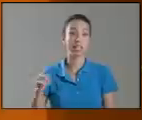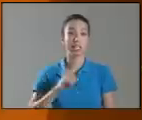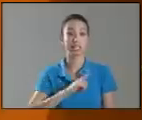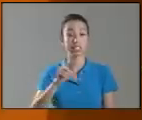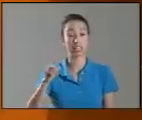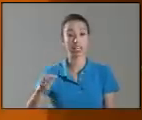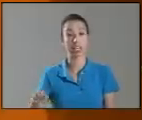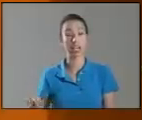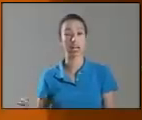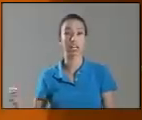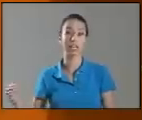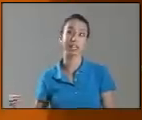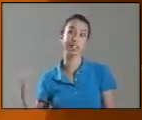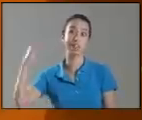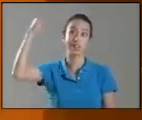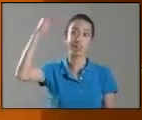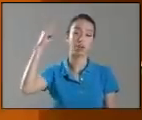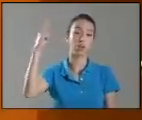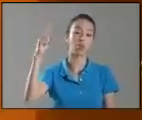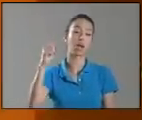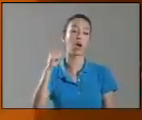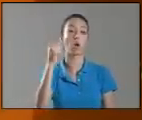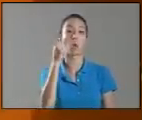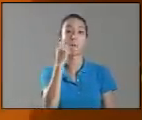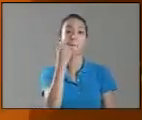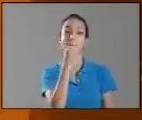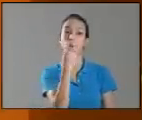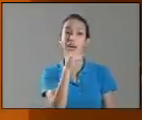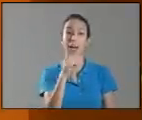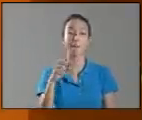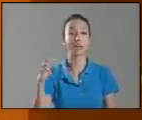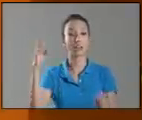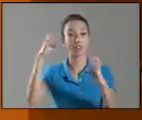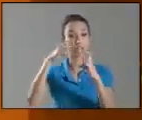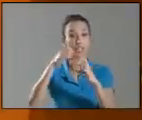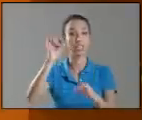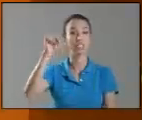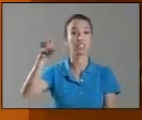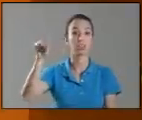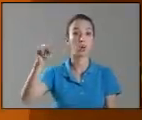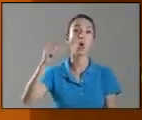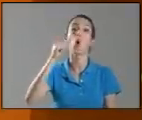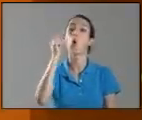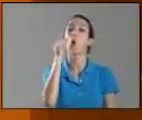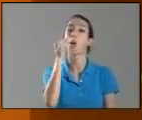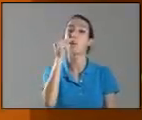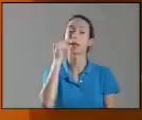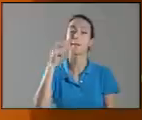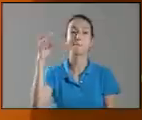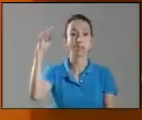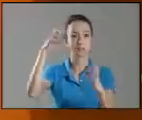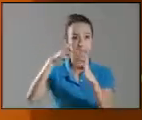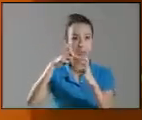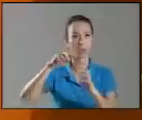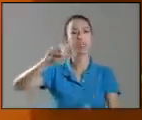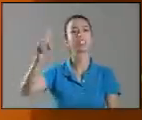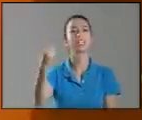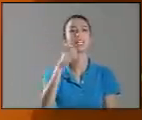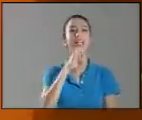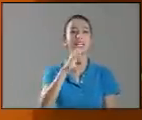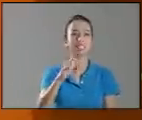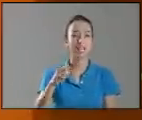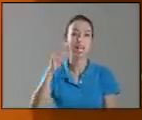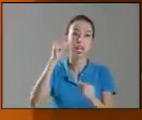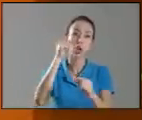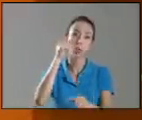dice que ustedes tienen que dar a la condición de una mujer perfecta, sino que del hombre perfecto. ¿Y ese quién es?